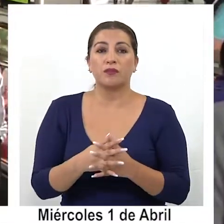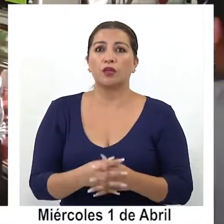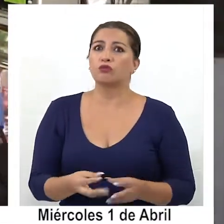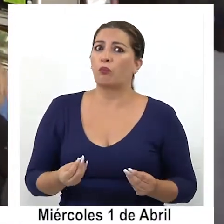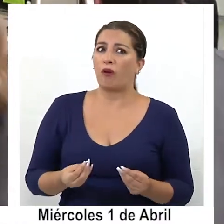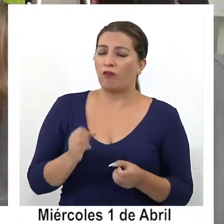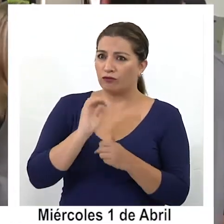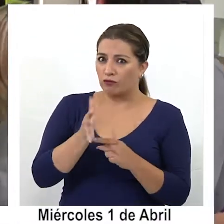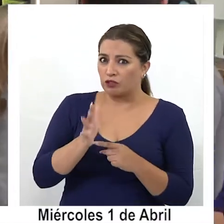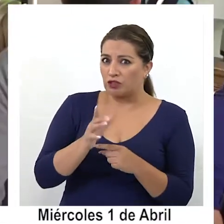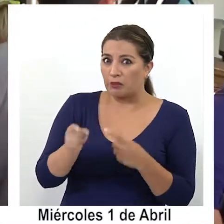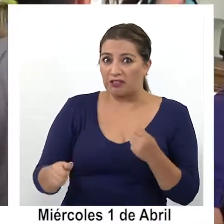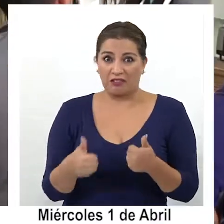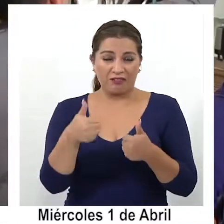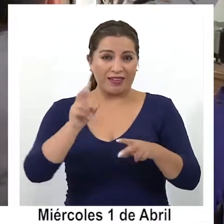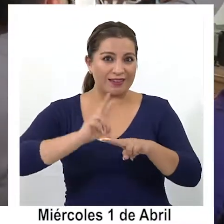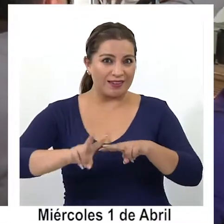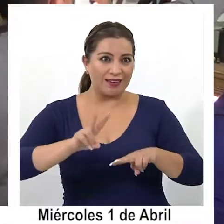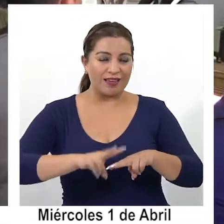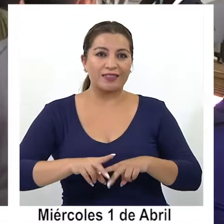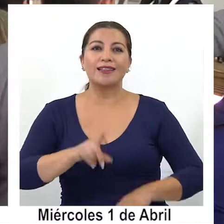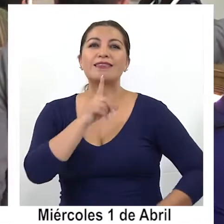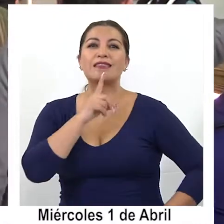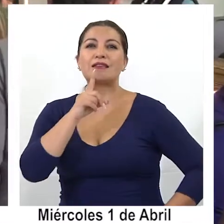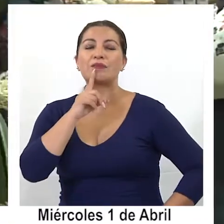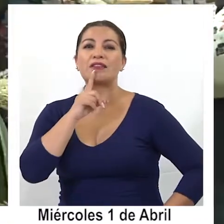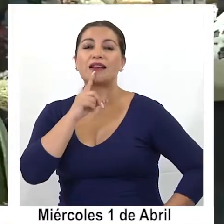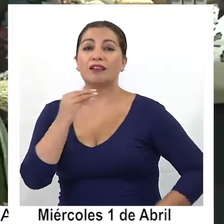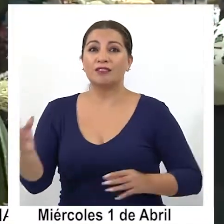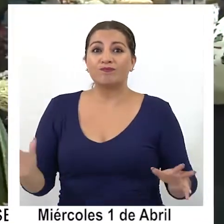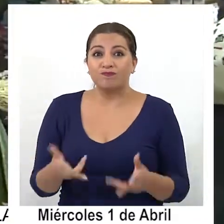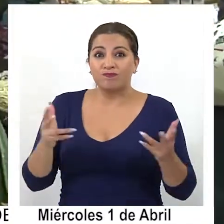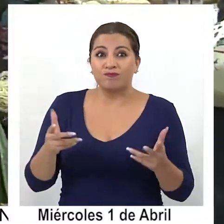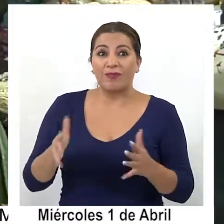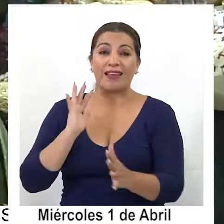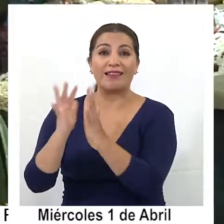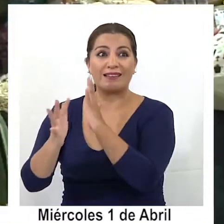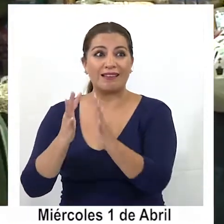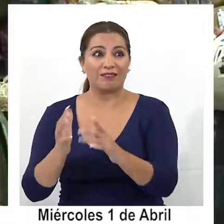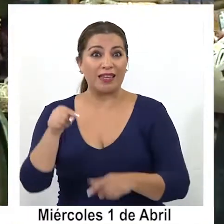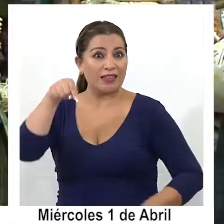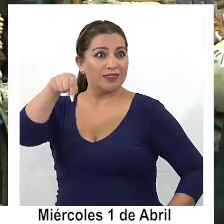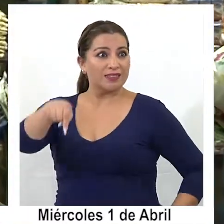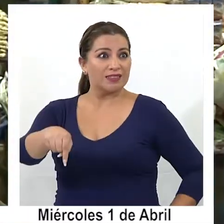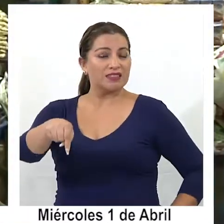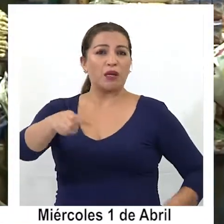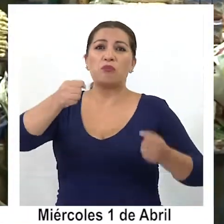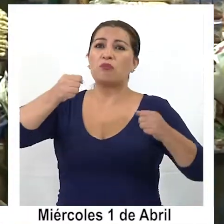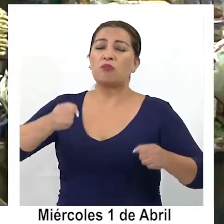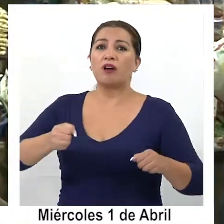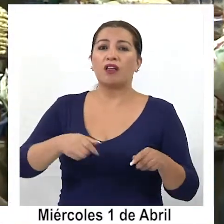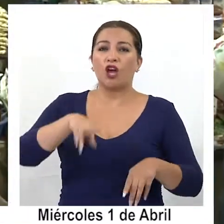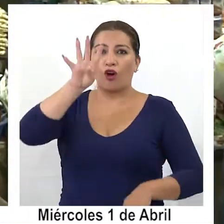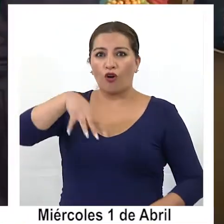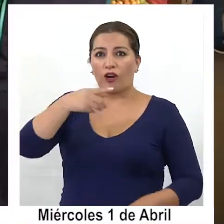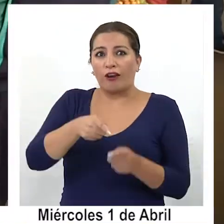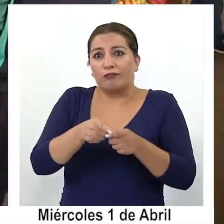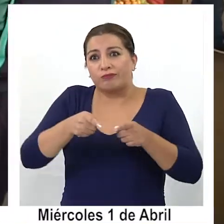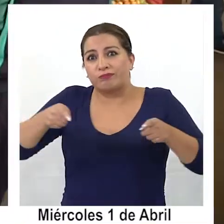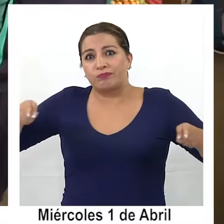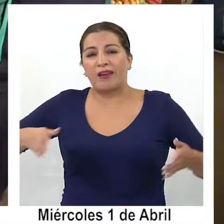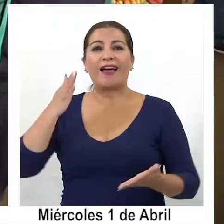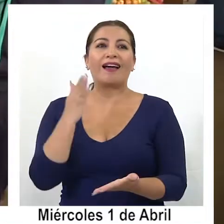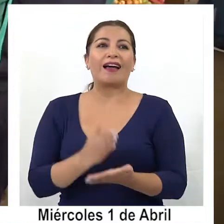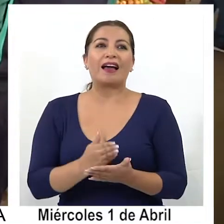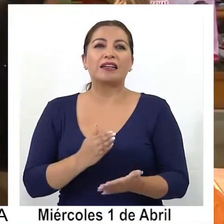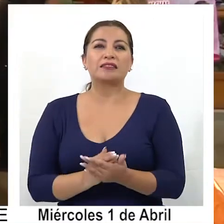funcionamiento y las medidas adoptadas en el terminal agropecuario y las ferias libres, estas podrán extender el horario y funcionar